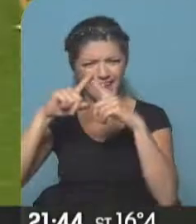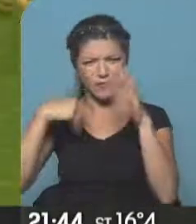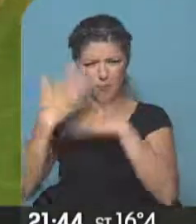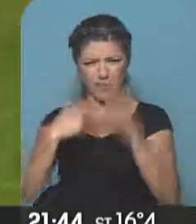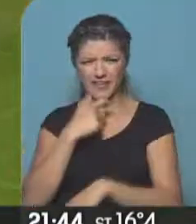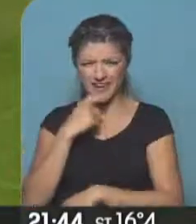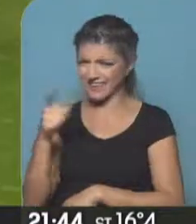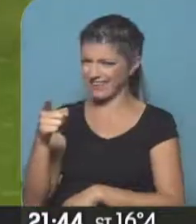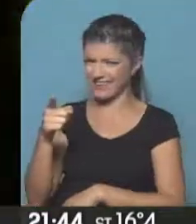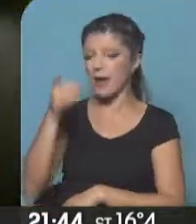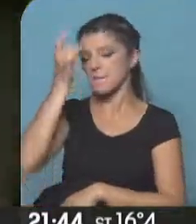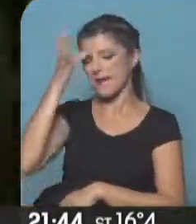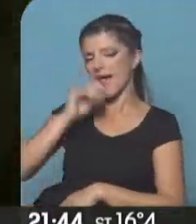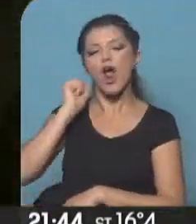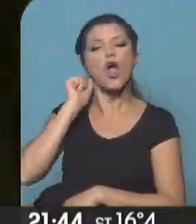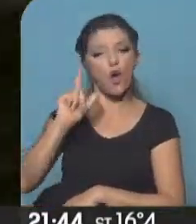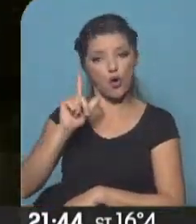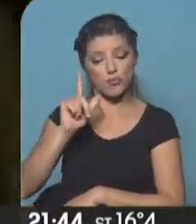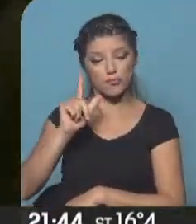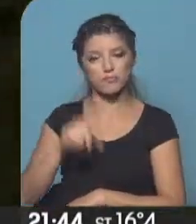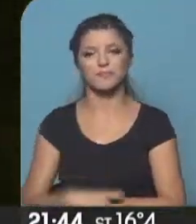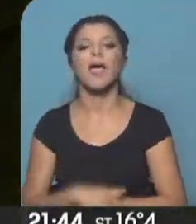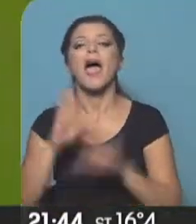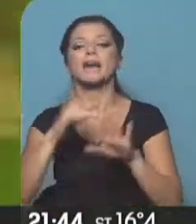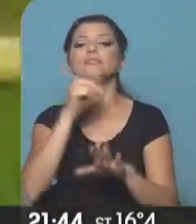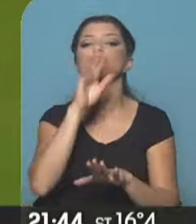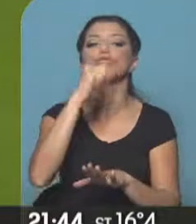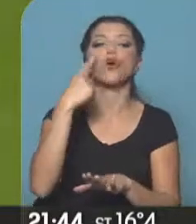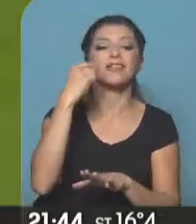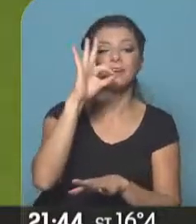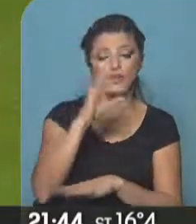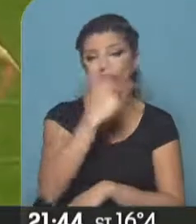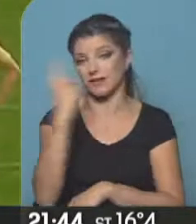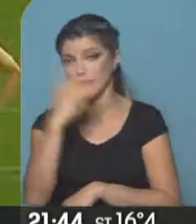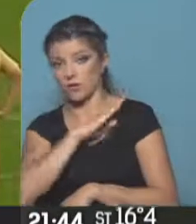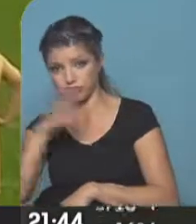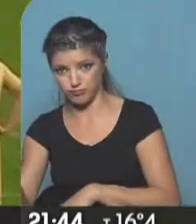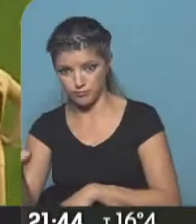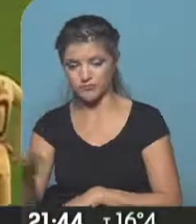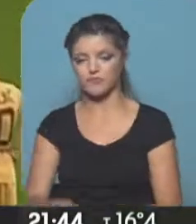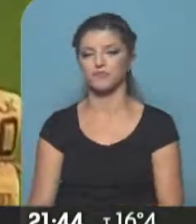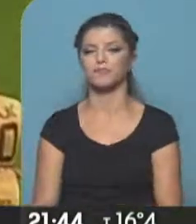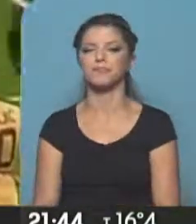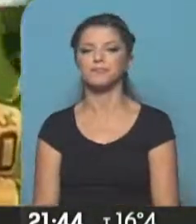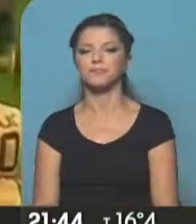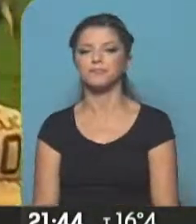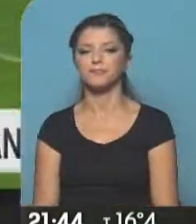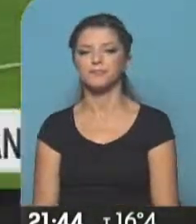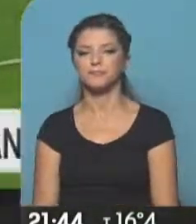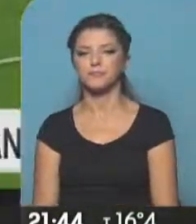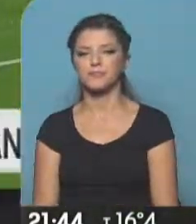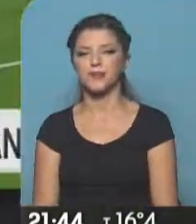penal? En el partido en el que Torino le ganó 3-2 al Udinese. Y